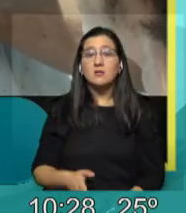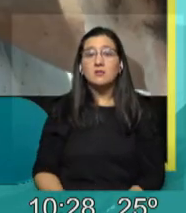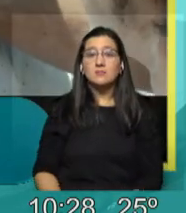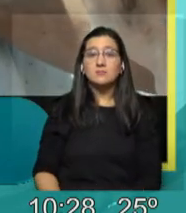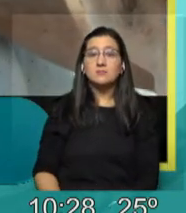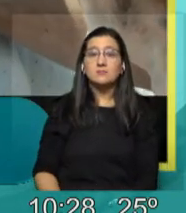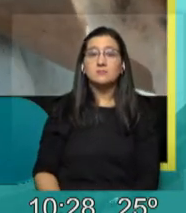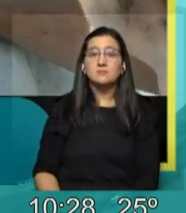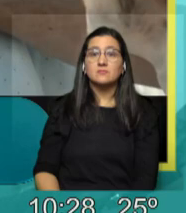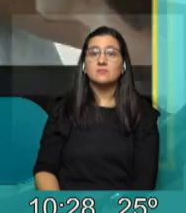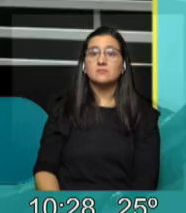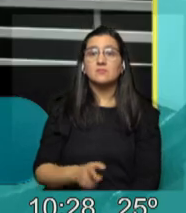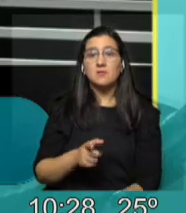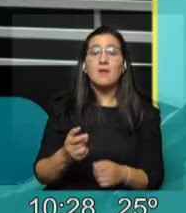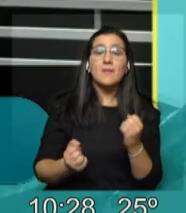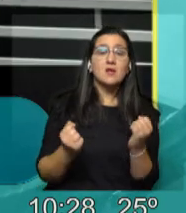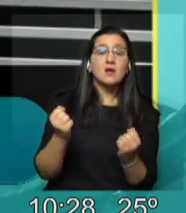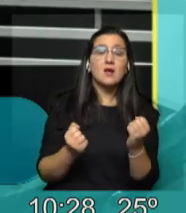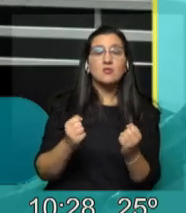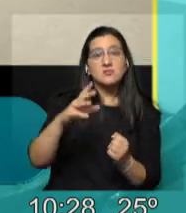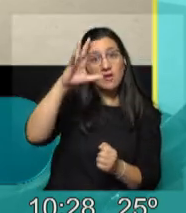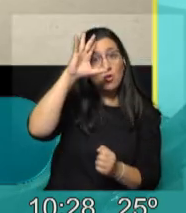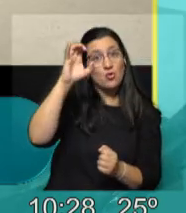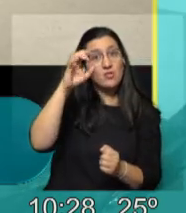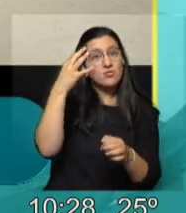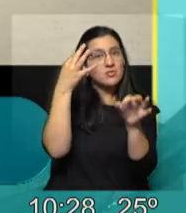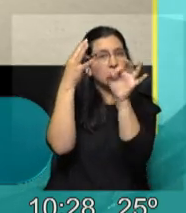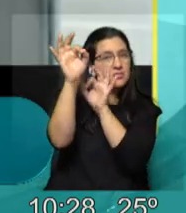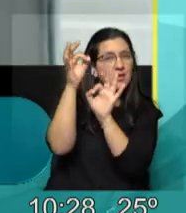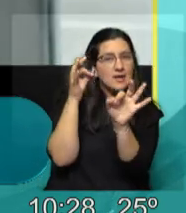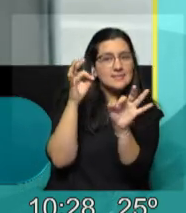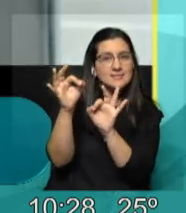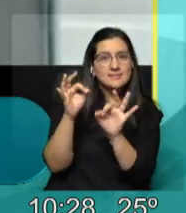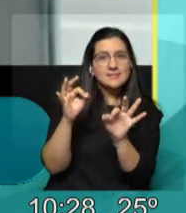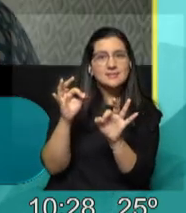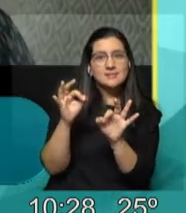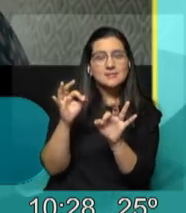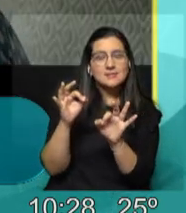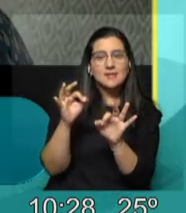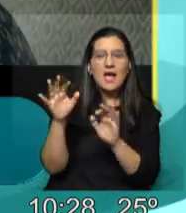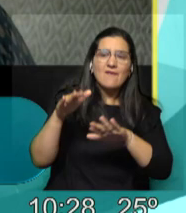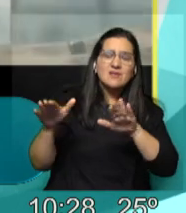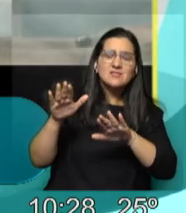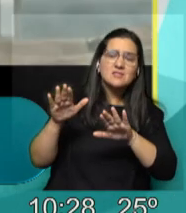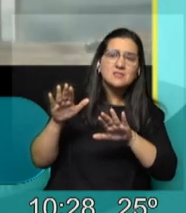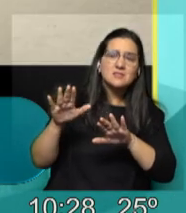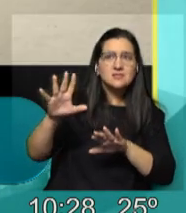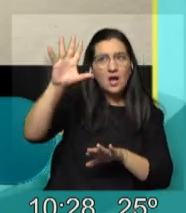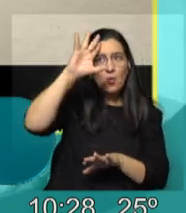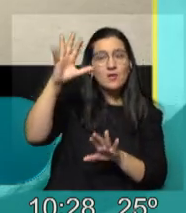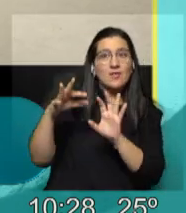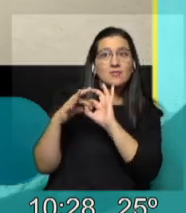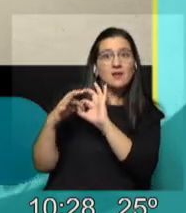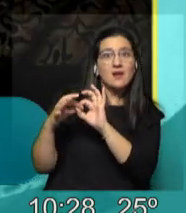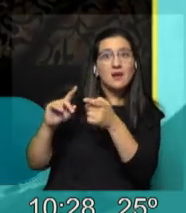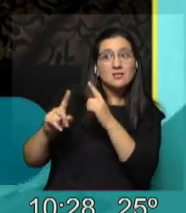te Él va manejando, pero se va acordando de detalles. De momento se acuerdan del nexo que tiene con la